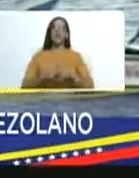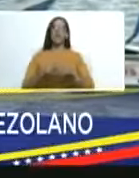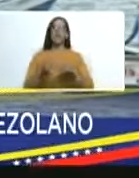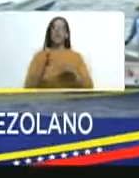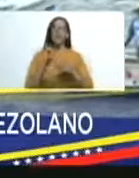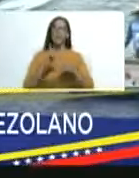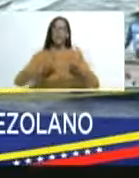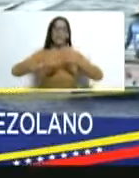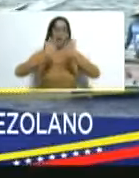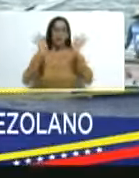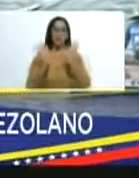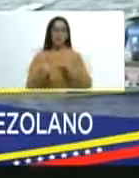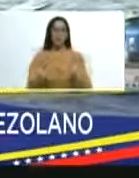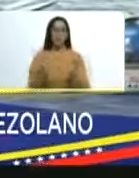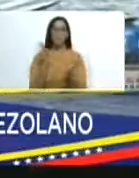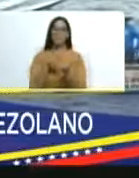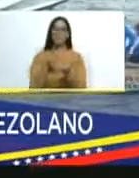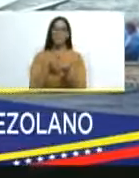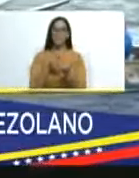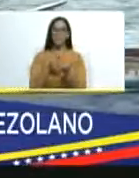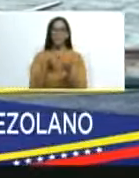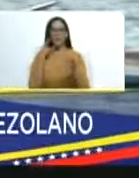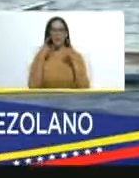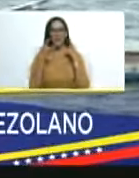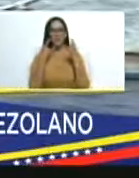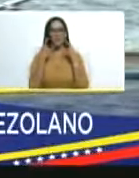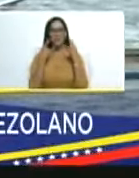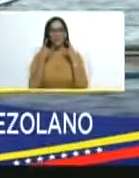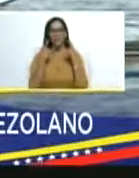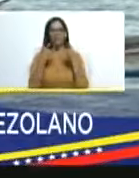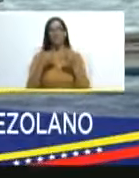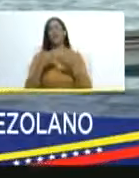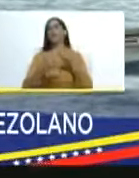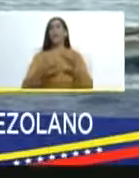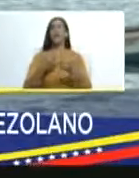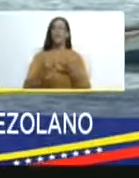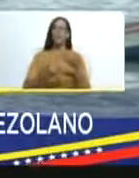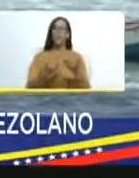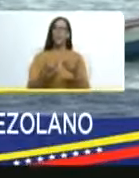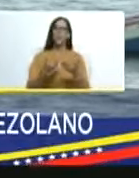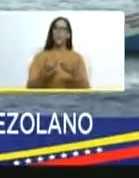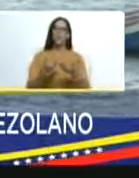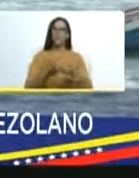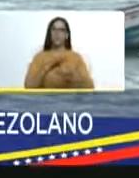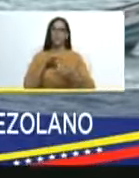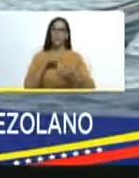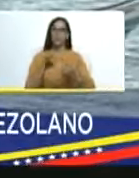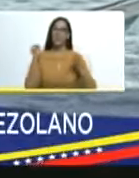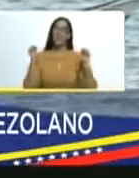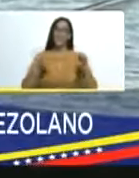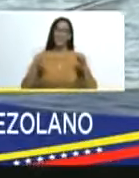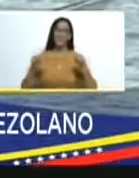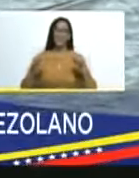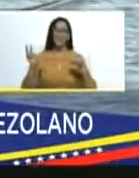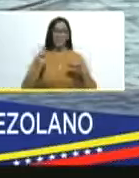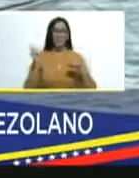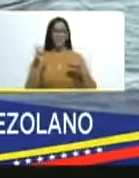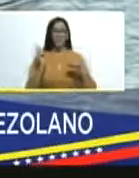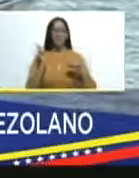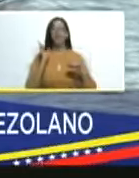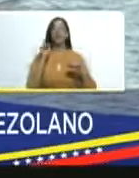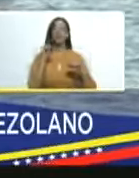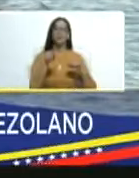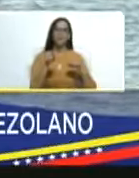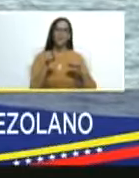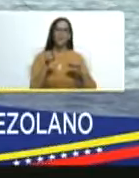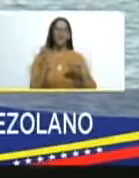ingrediente, en participar de manera activa en el Producto Interno Bruto. ¿Es esta la Venezuela que usted